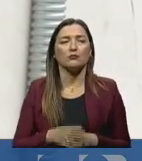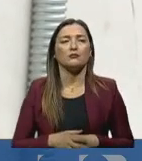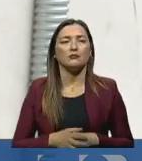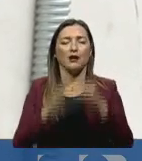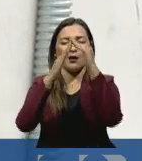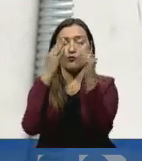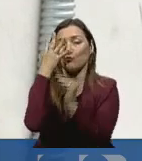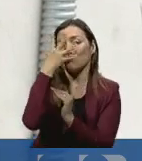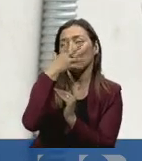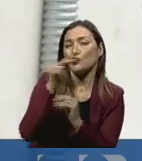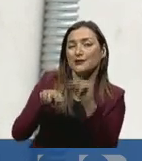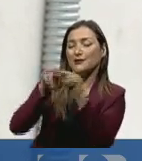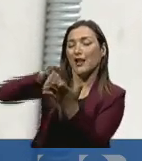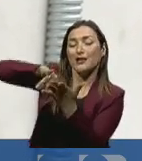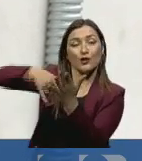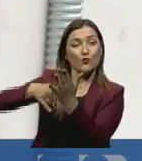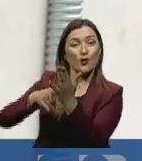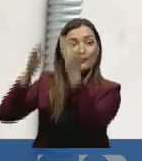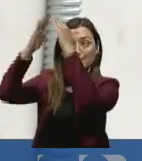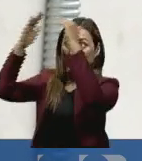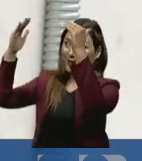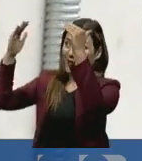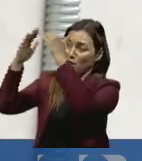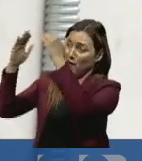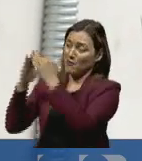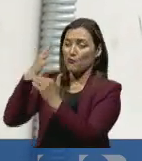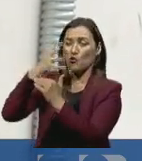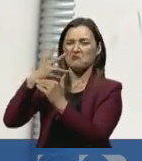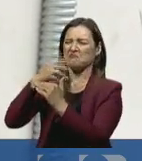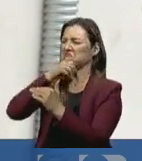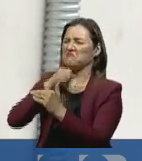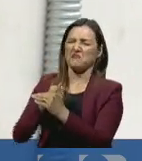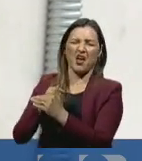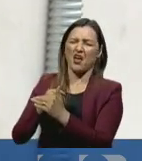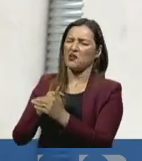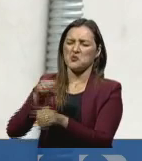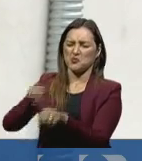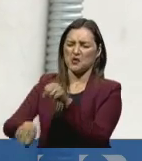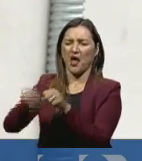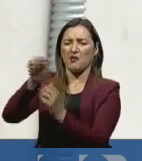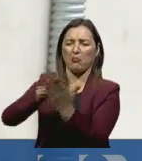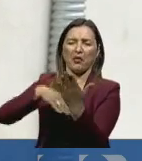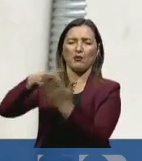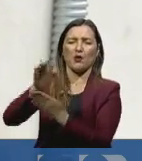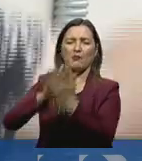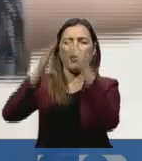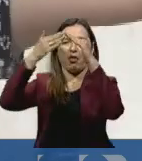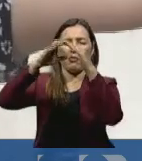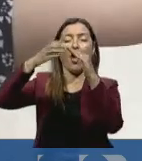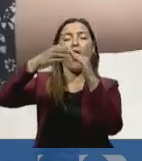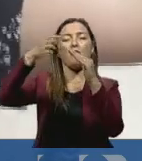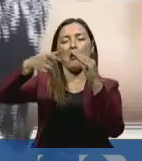muy bonitas de estructuralmente tenían tenían fachadas muy bonitas están totalmente descuidadas no tienen tejado no tienen ventanas no tienen puertas